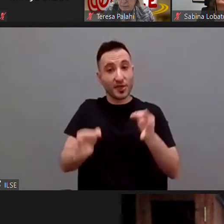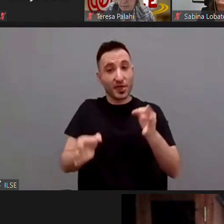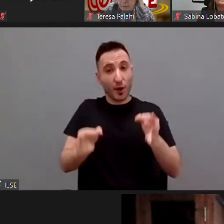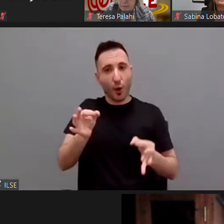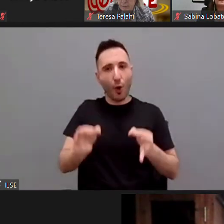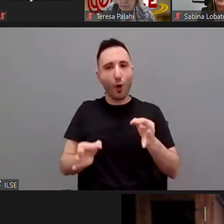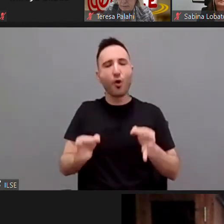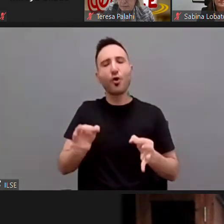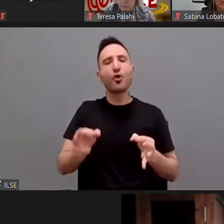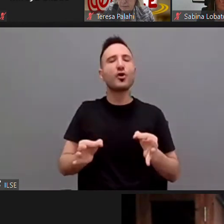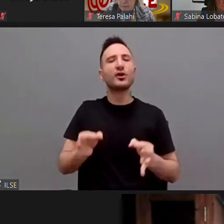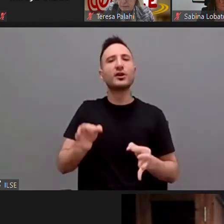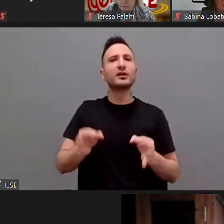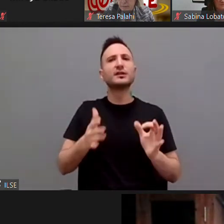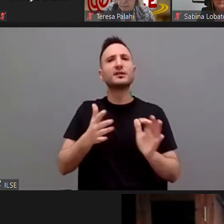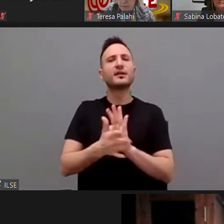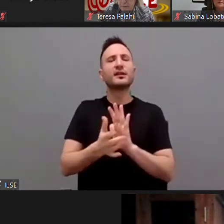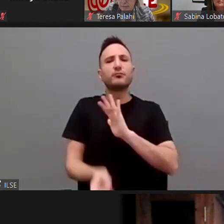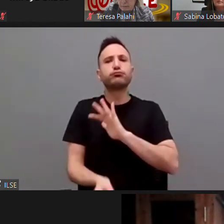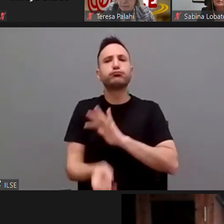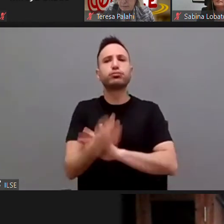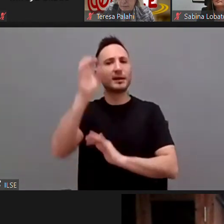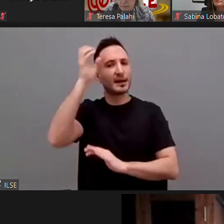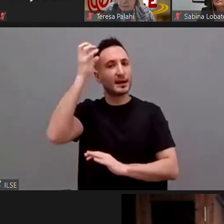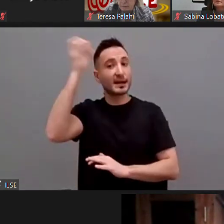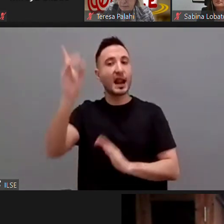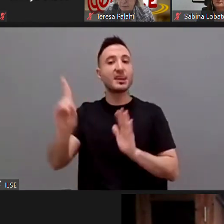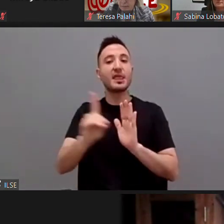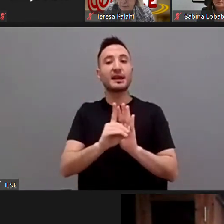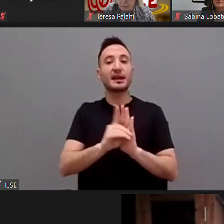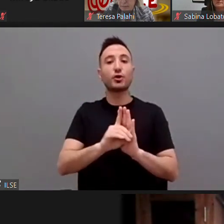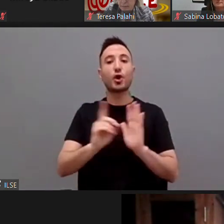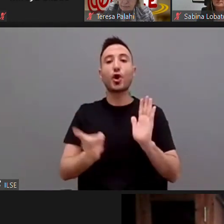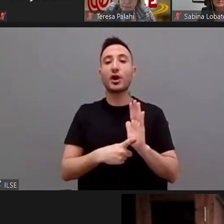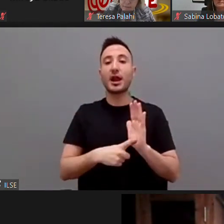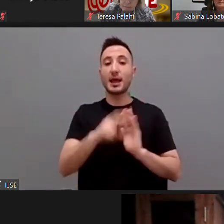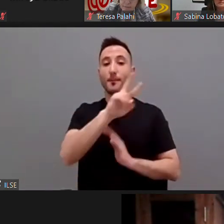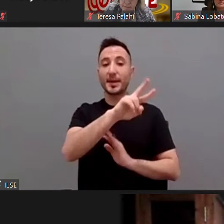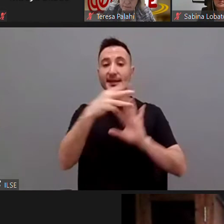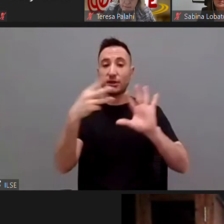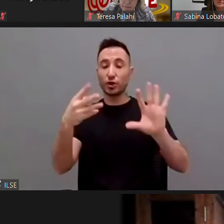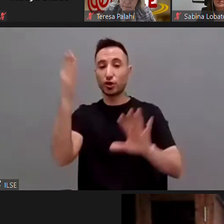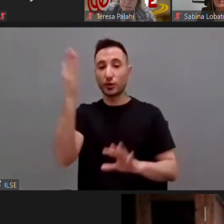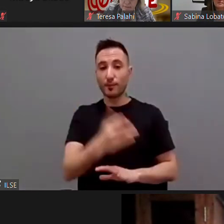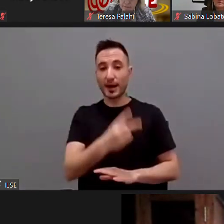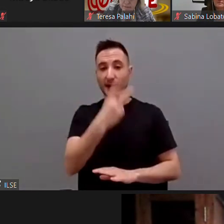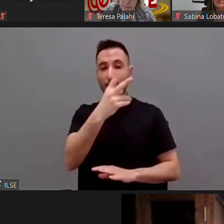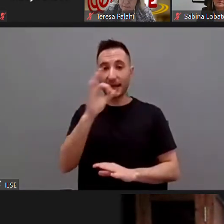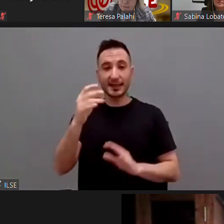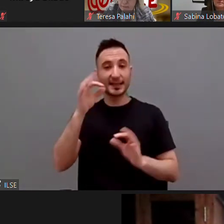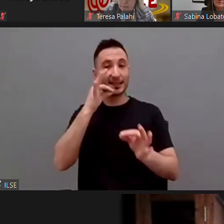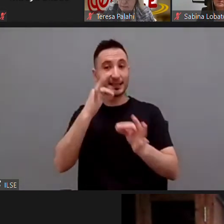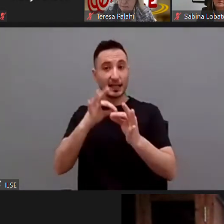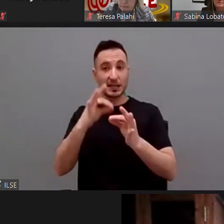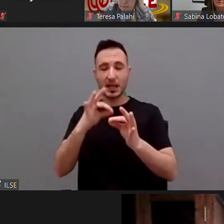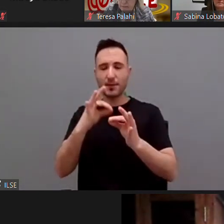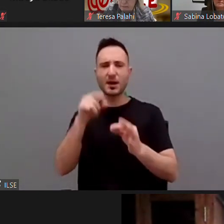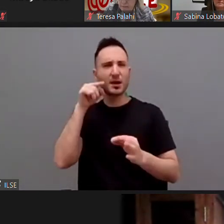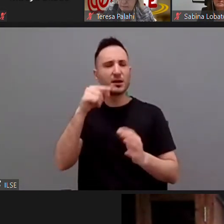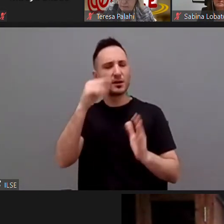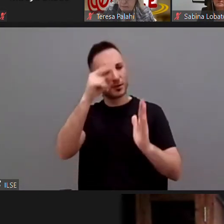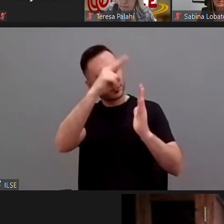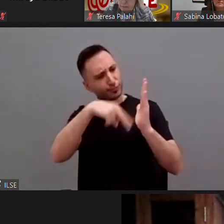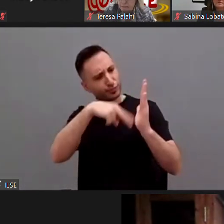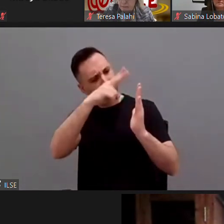es consecuencia del Real Decreto Ley 28/20 de 22 de septiembre? ¿Cuáles son las claves para entender las